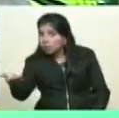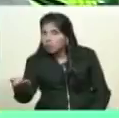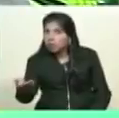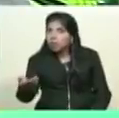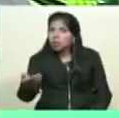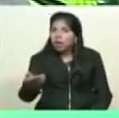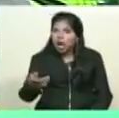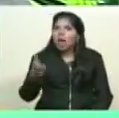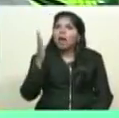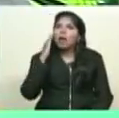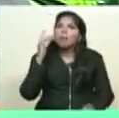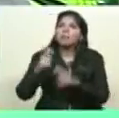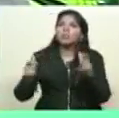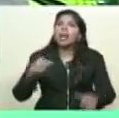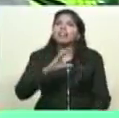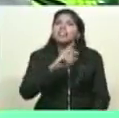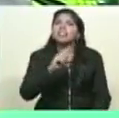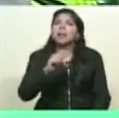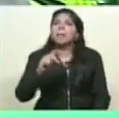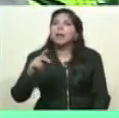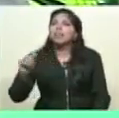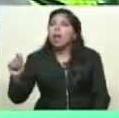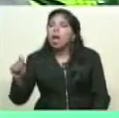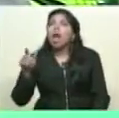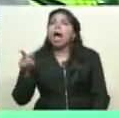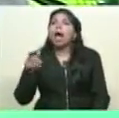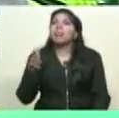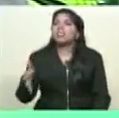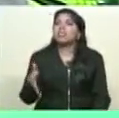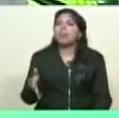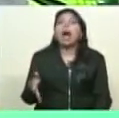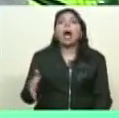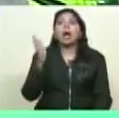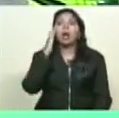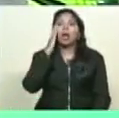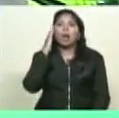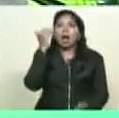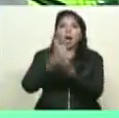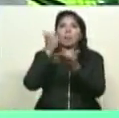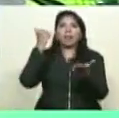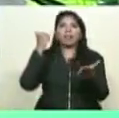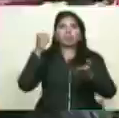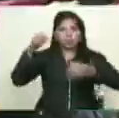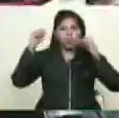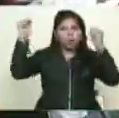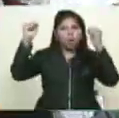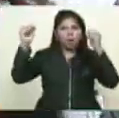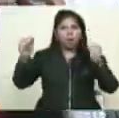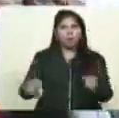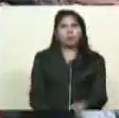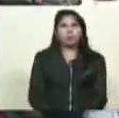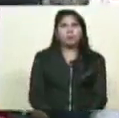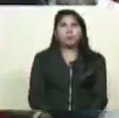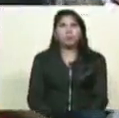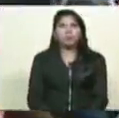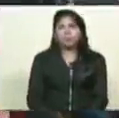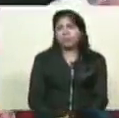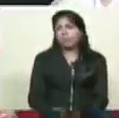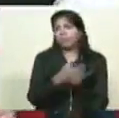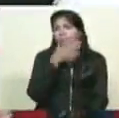diga CPT y la gente diga amén, que vivan los CPT. Así de sencillo.